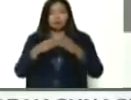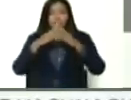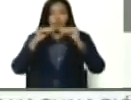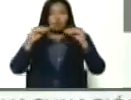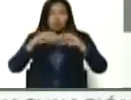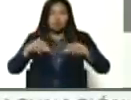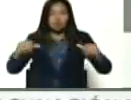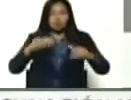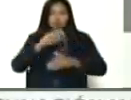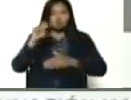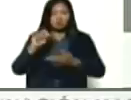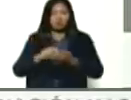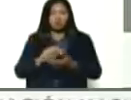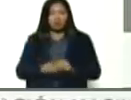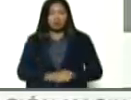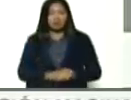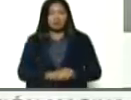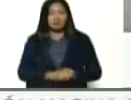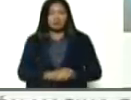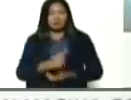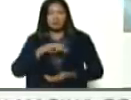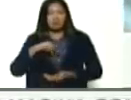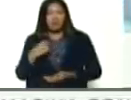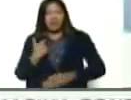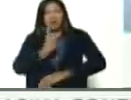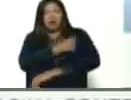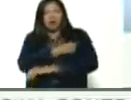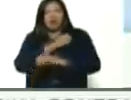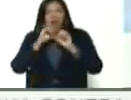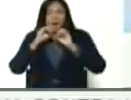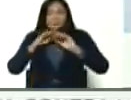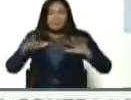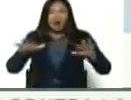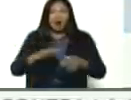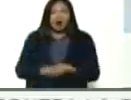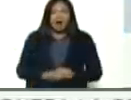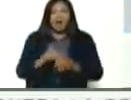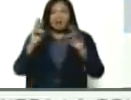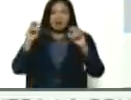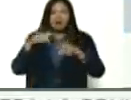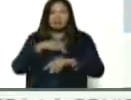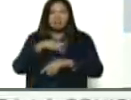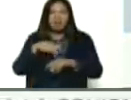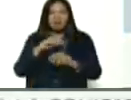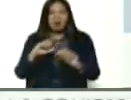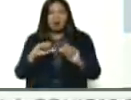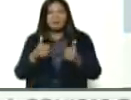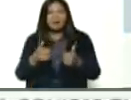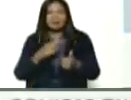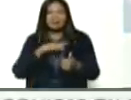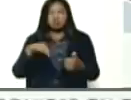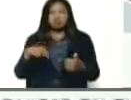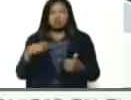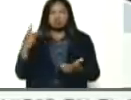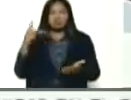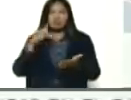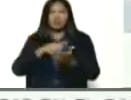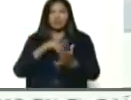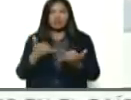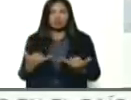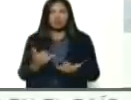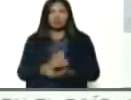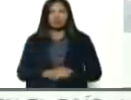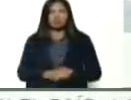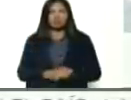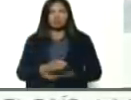nacional para la vacunación masiva esta nueva etapa presidente que inicia con la llegada al